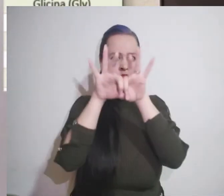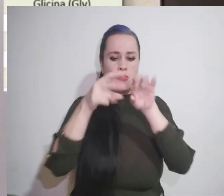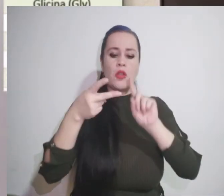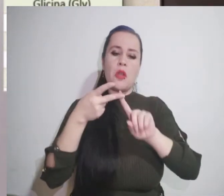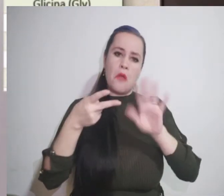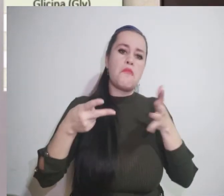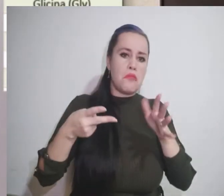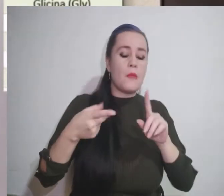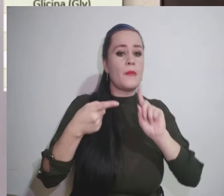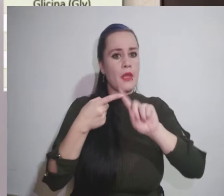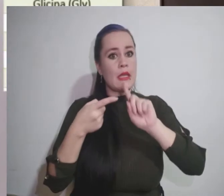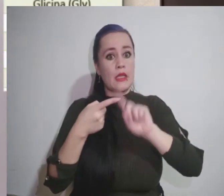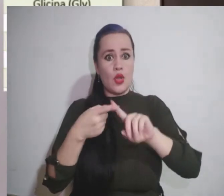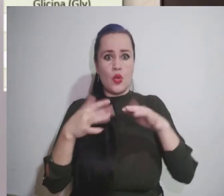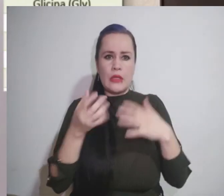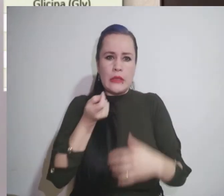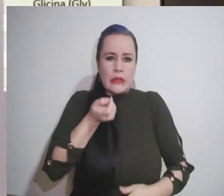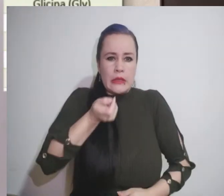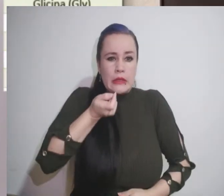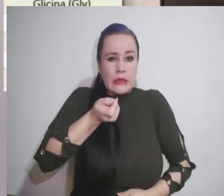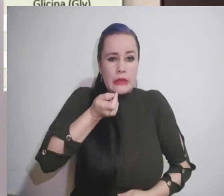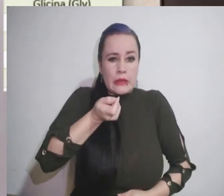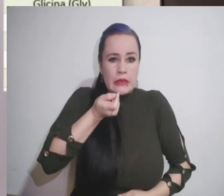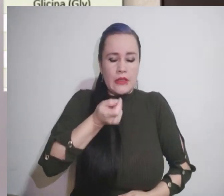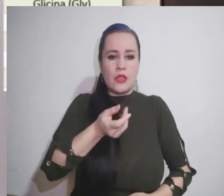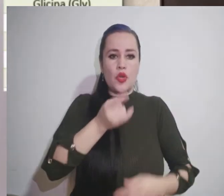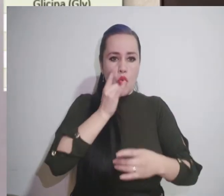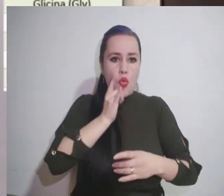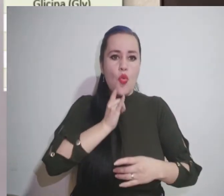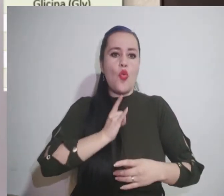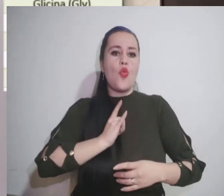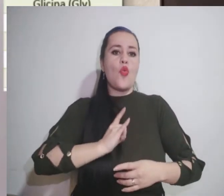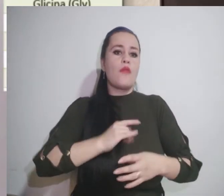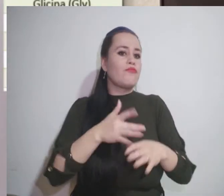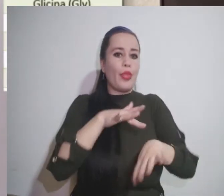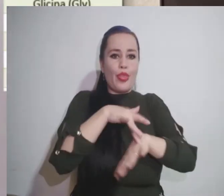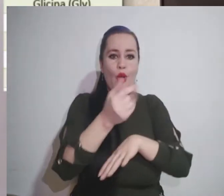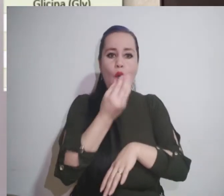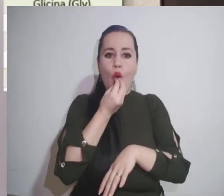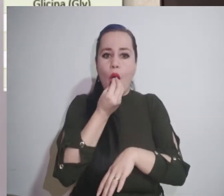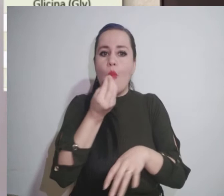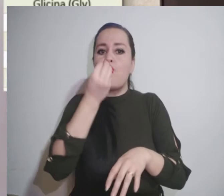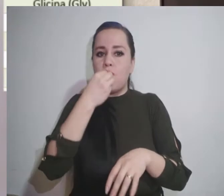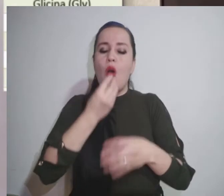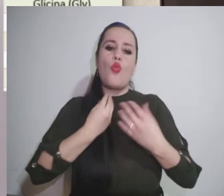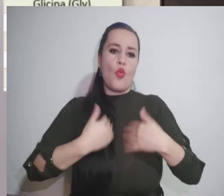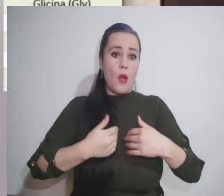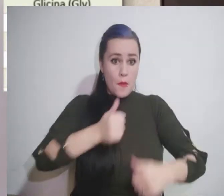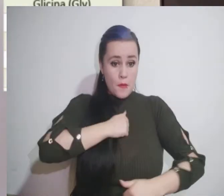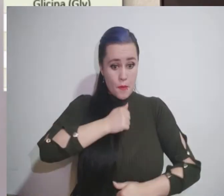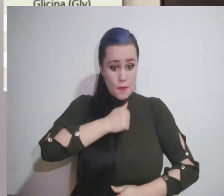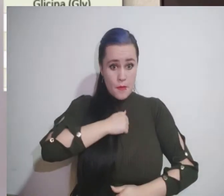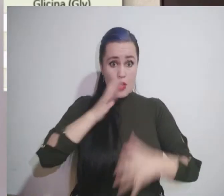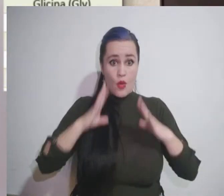puede sintetizar o los sintetiza en cantidades muy pequeñas, de modo que los debemos de obtener en nuestra dieta diaria, en